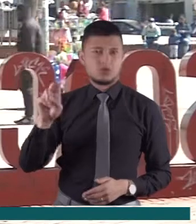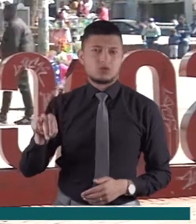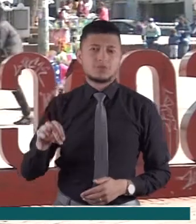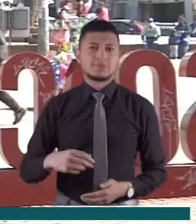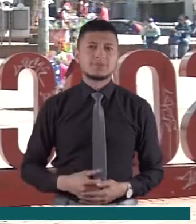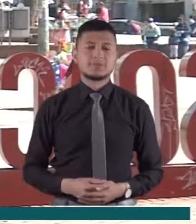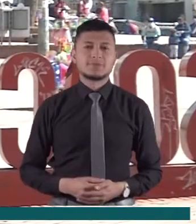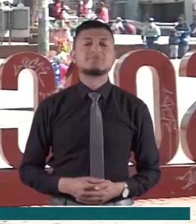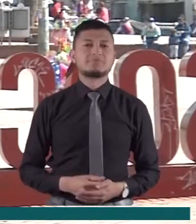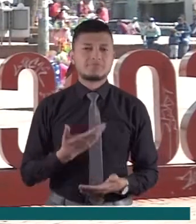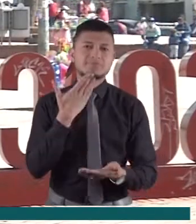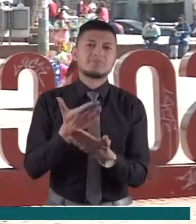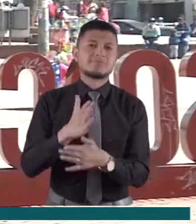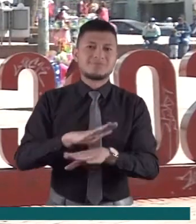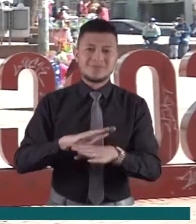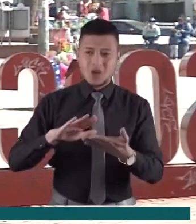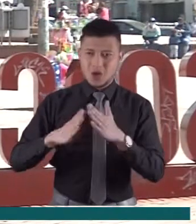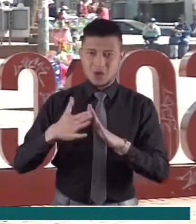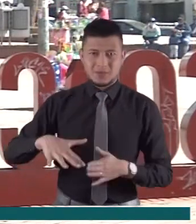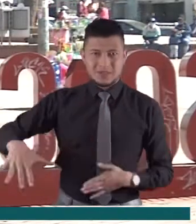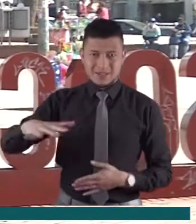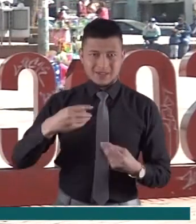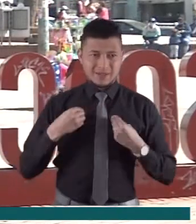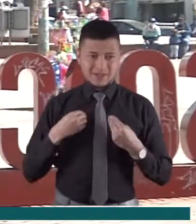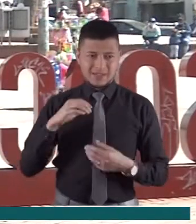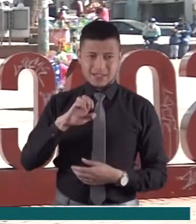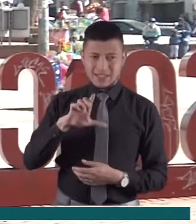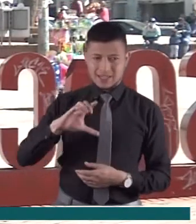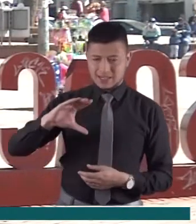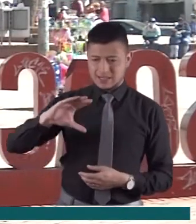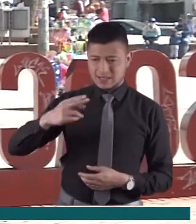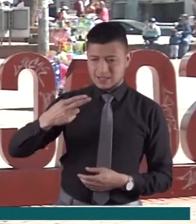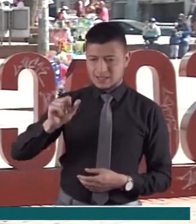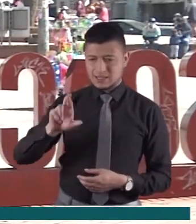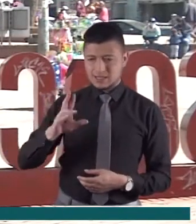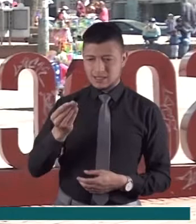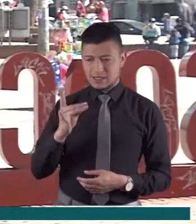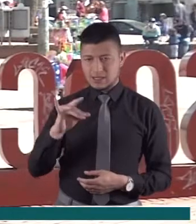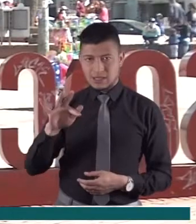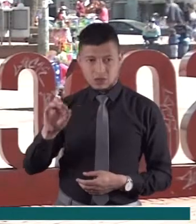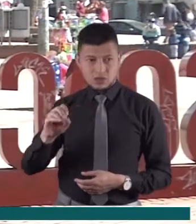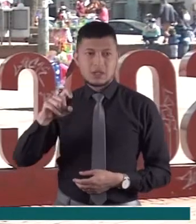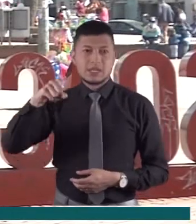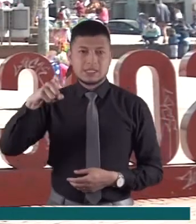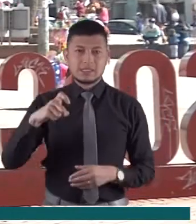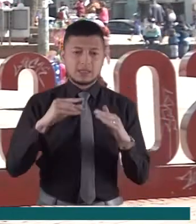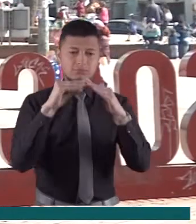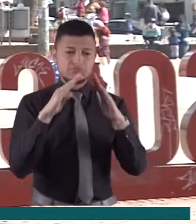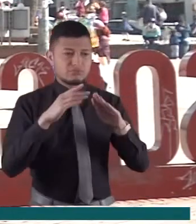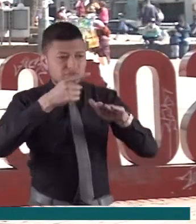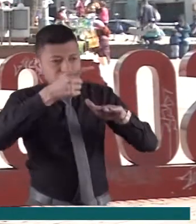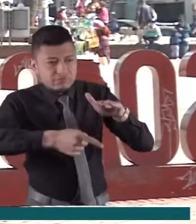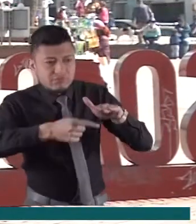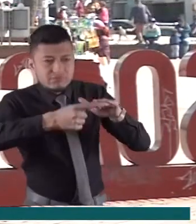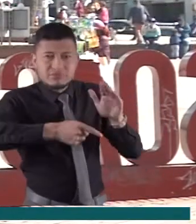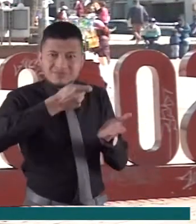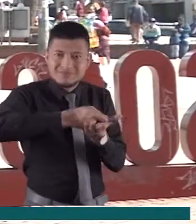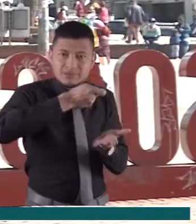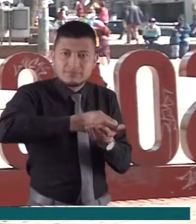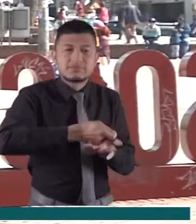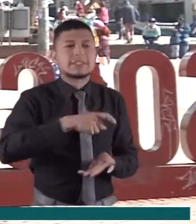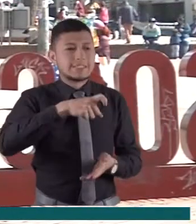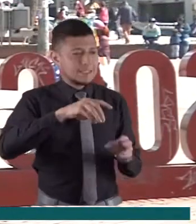mabel buenas tardes la comunidad del sector del charquito asegura que es necesario el traslado de esta caseta del peaje para